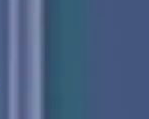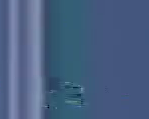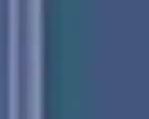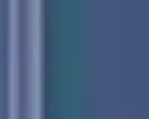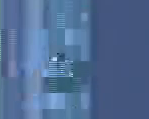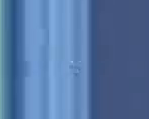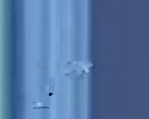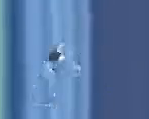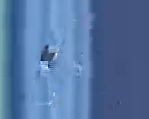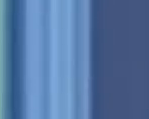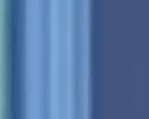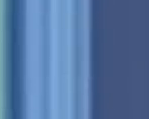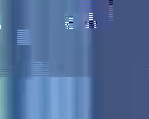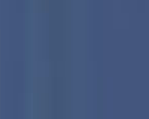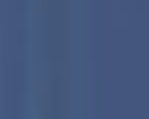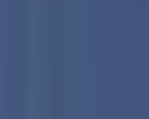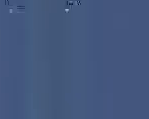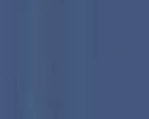Nosotros tenemos que